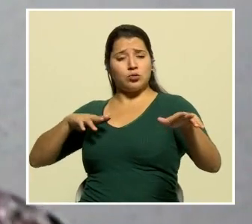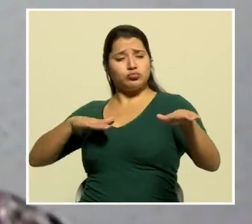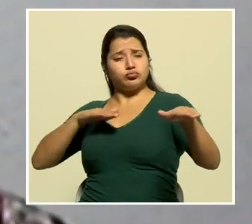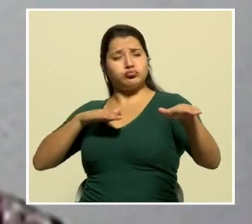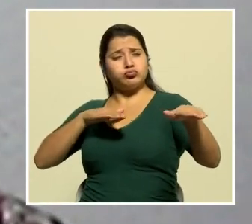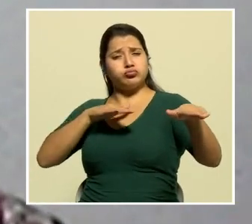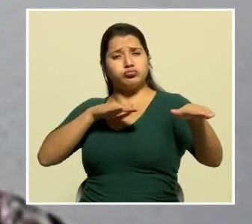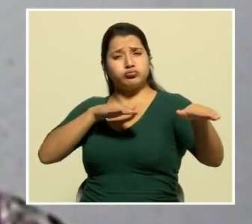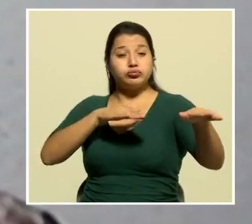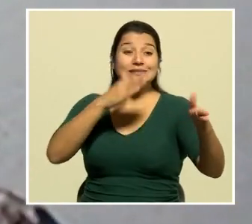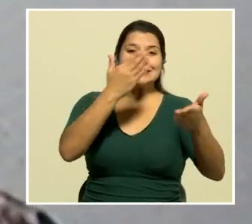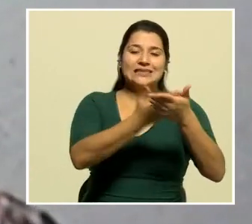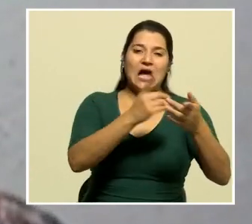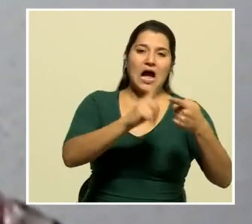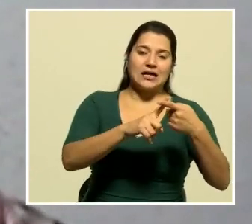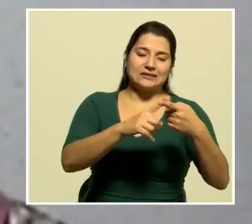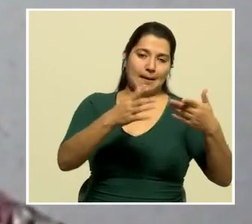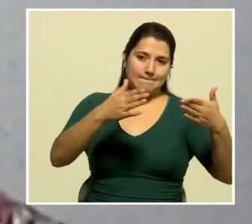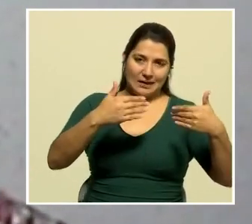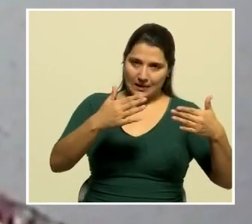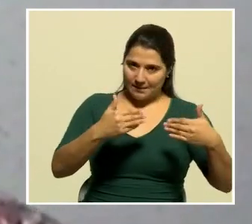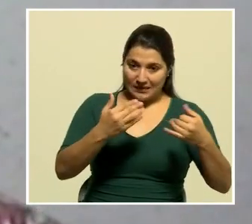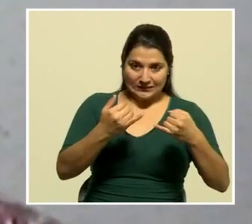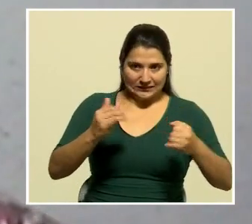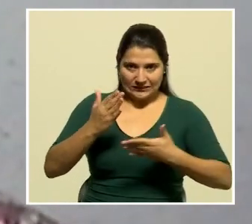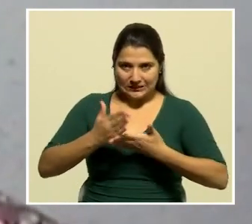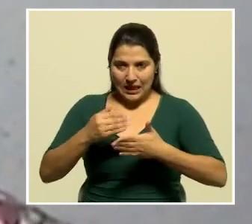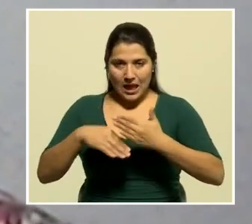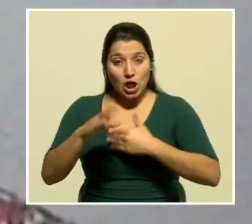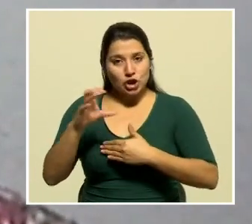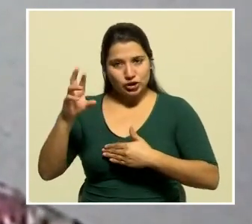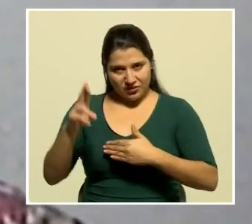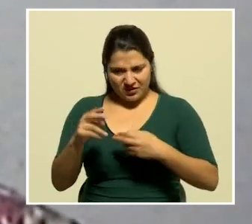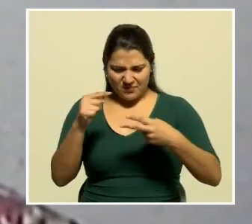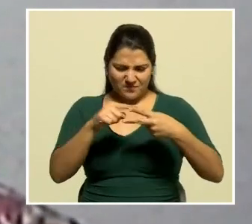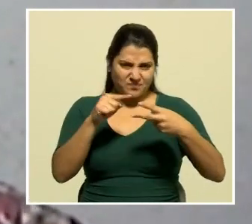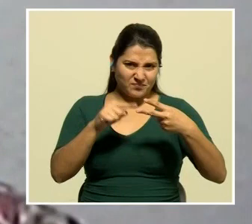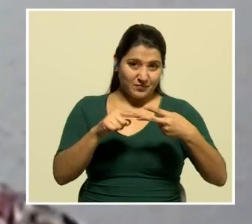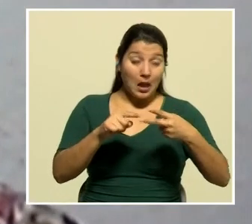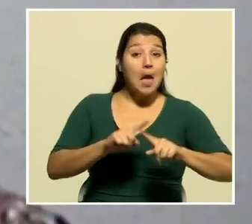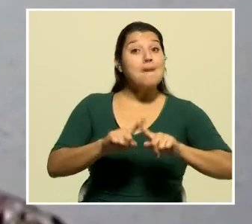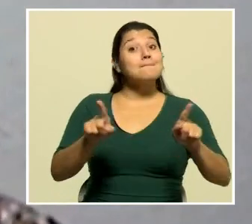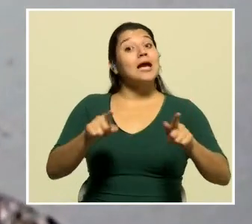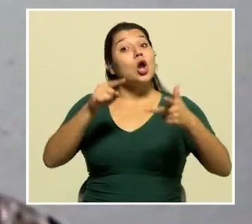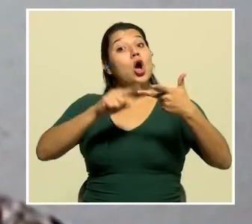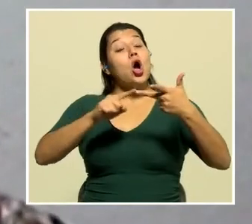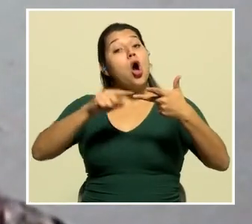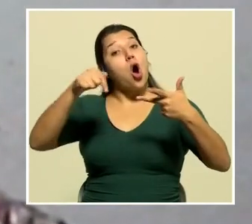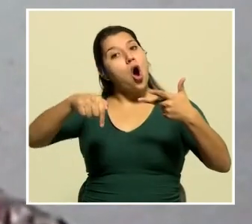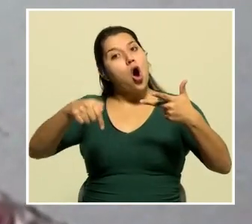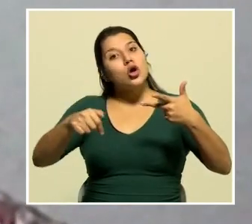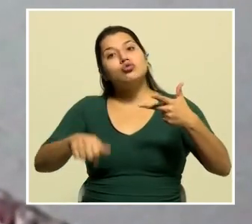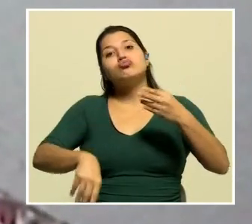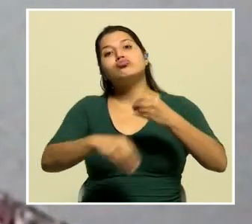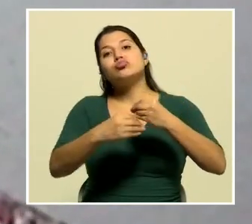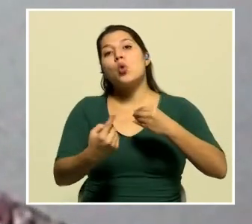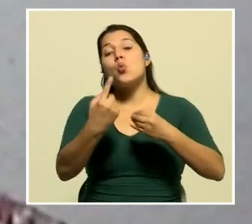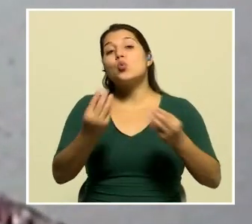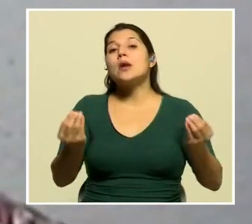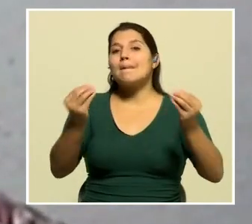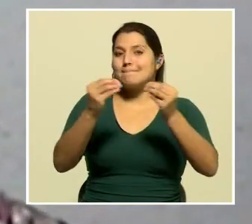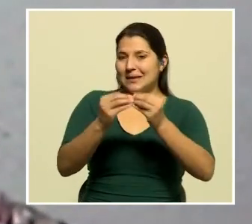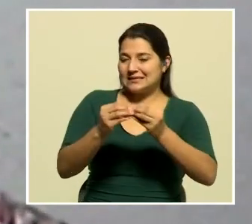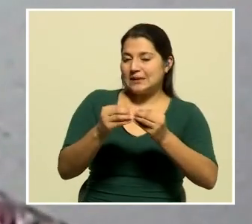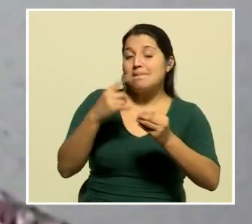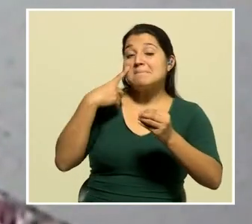a recorrer territorio costarricense. Pero hoy se anunció también la tercera medida para la seguridad de estos